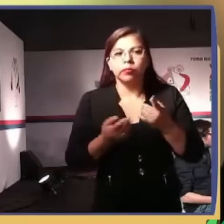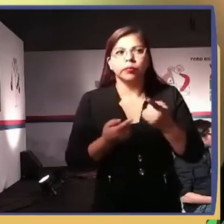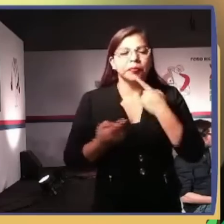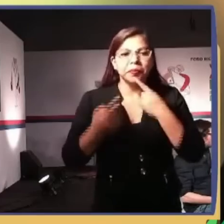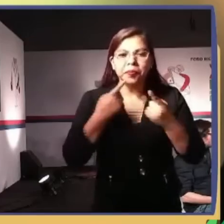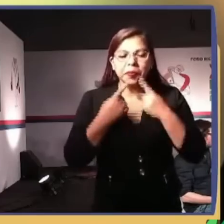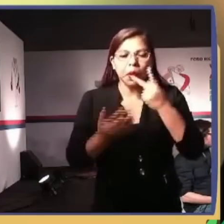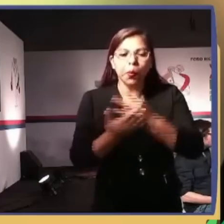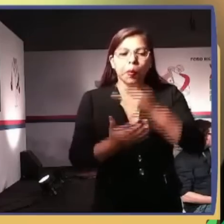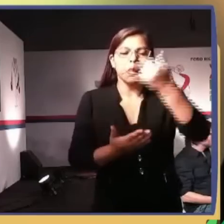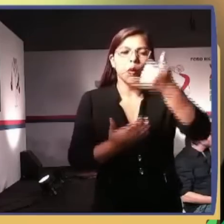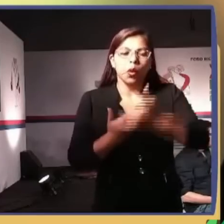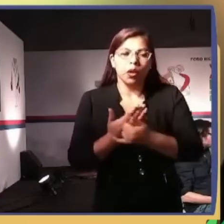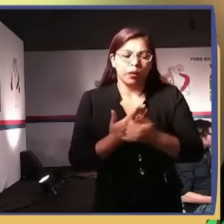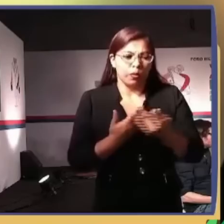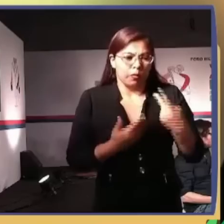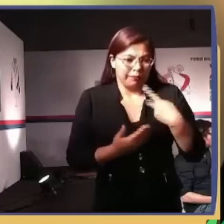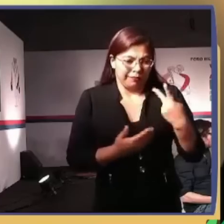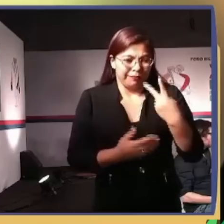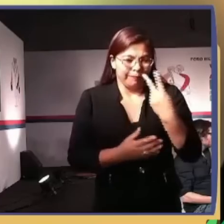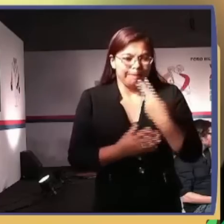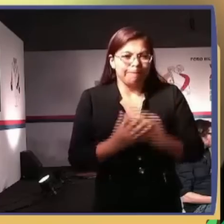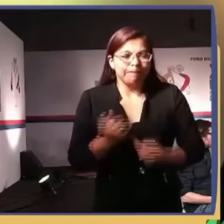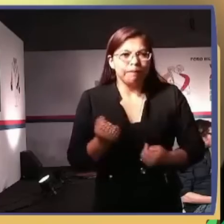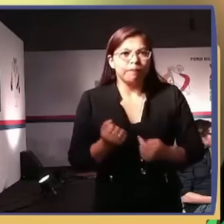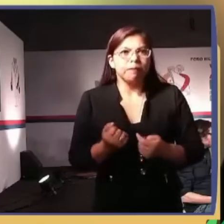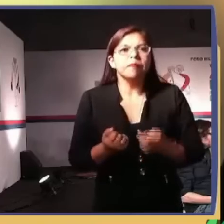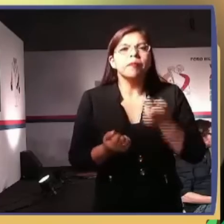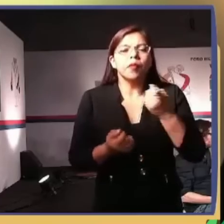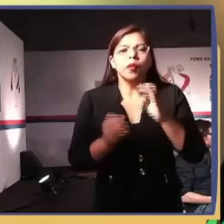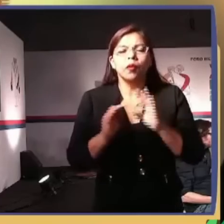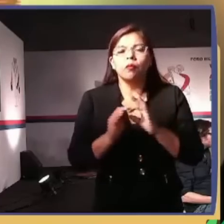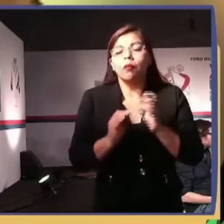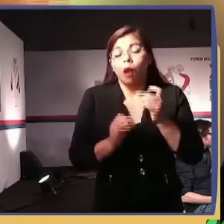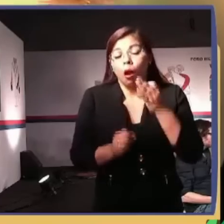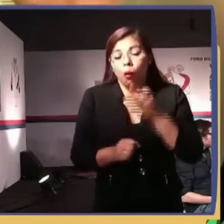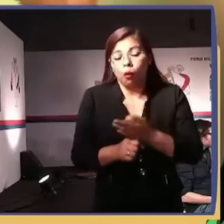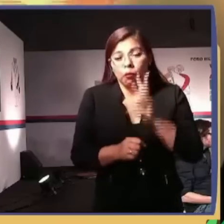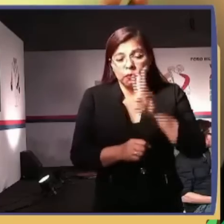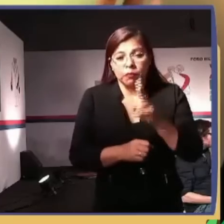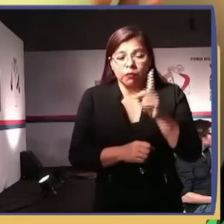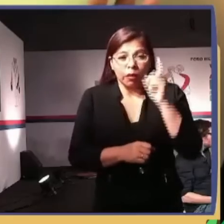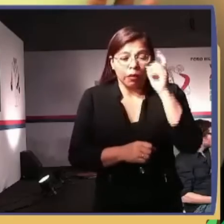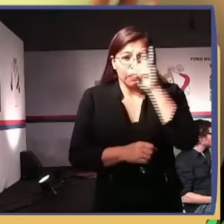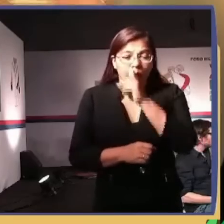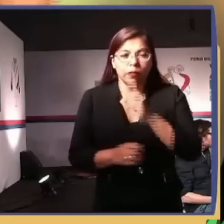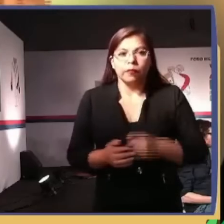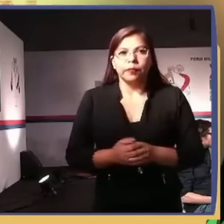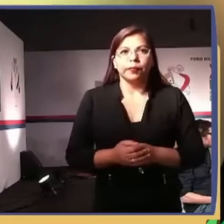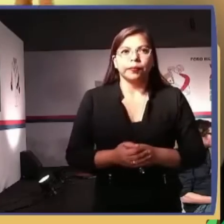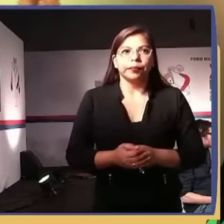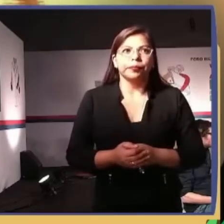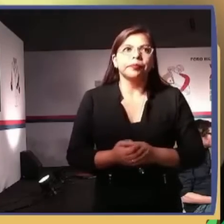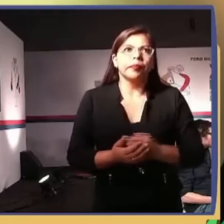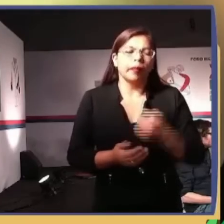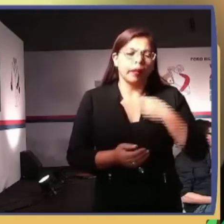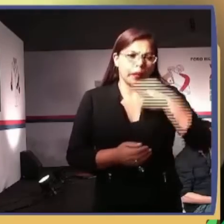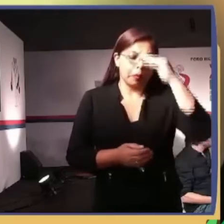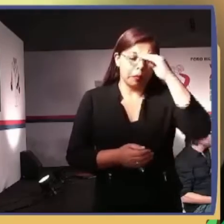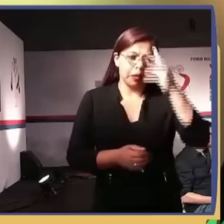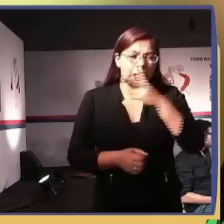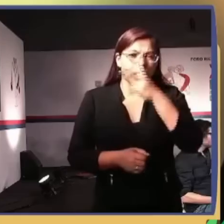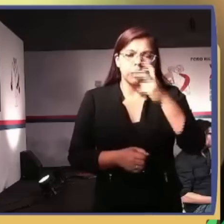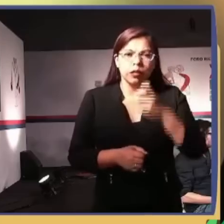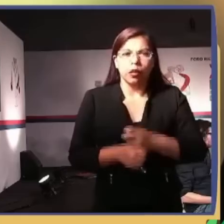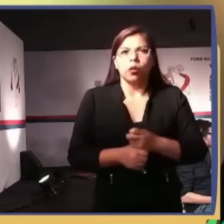proyecto en común, en un momento extremadamente difícil. Hagámonos cargo que más allá de la segunda oleada de